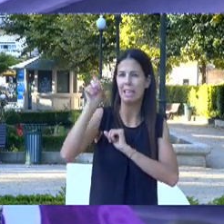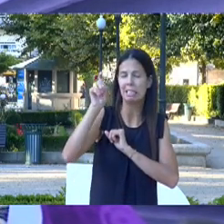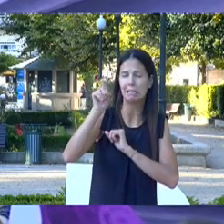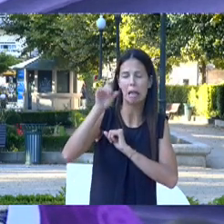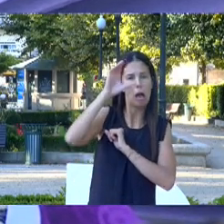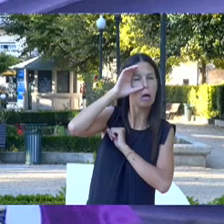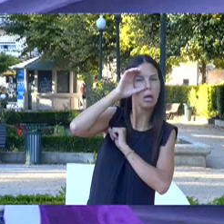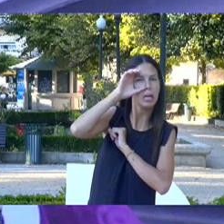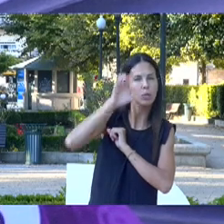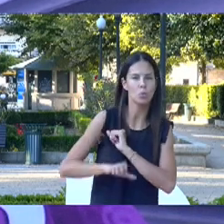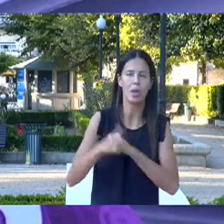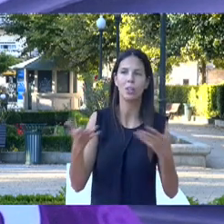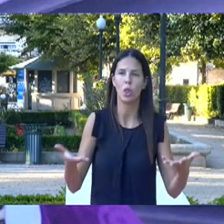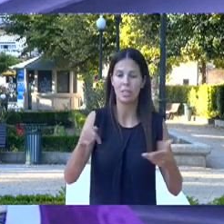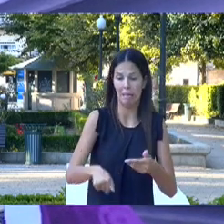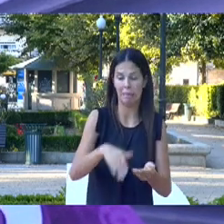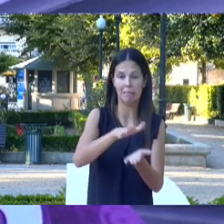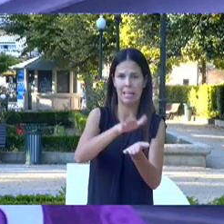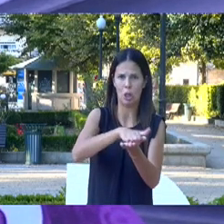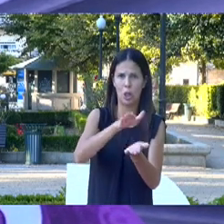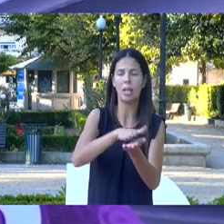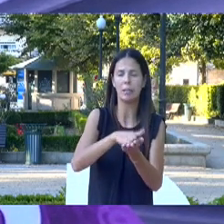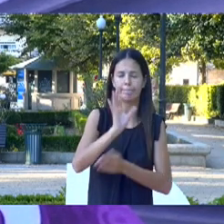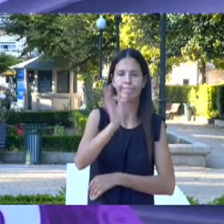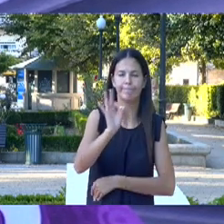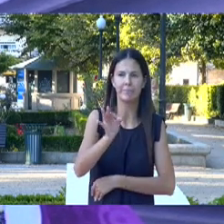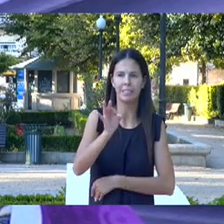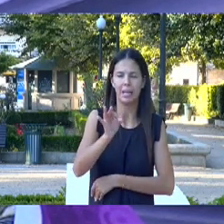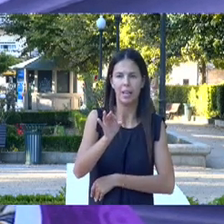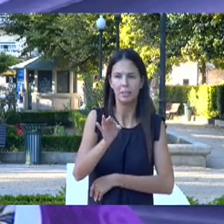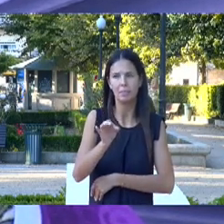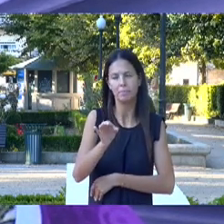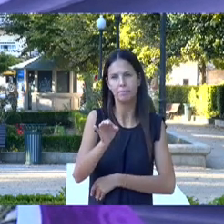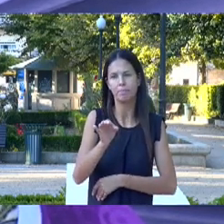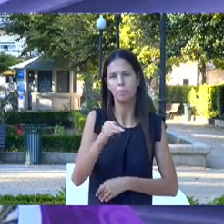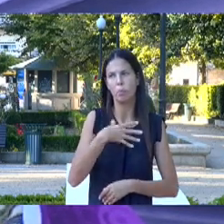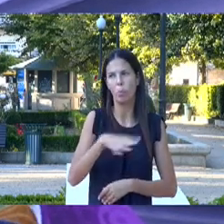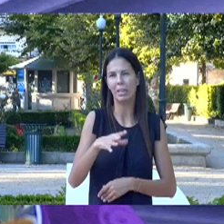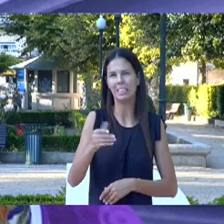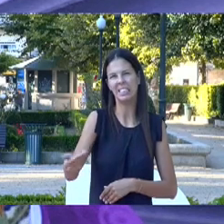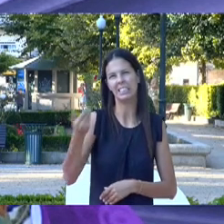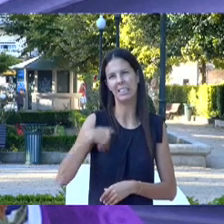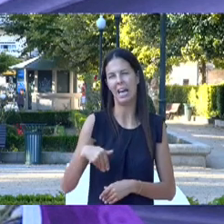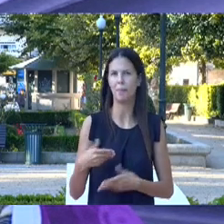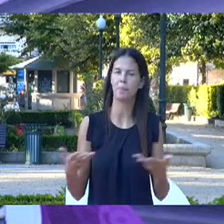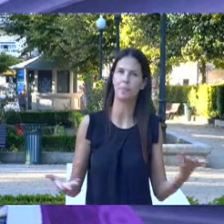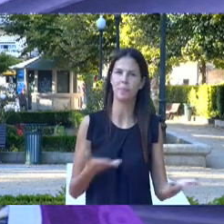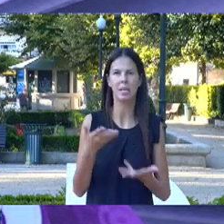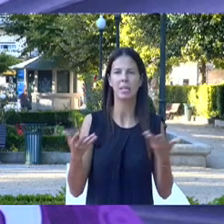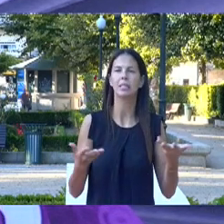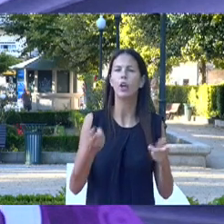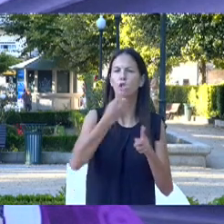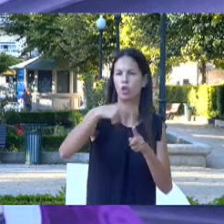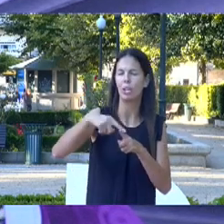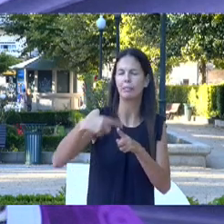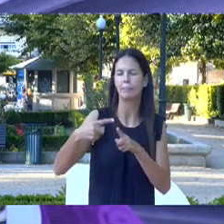Otero, aquí en Redondela, é verdade que ese cadra xa, bueno, xa se fixeron